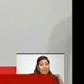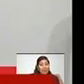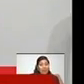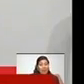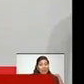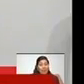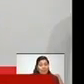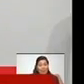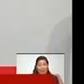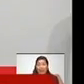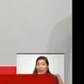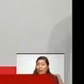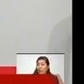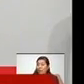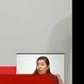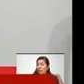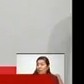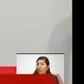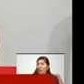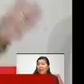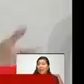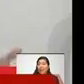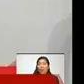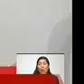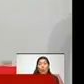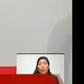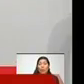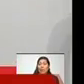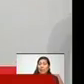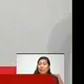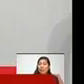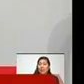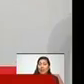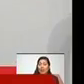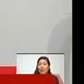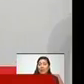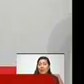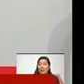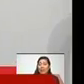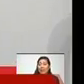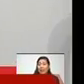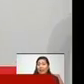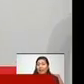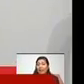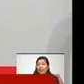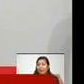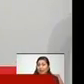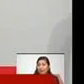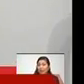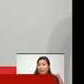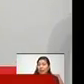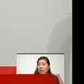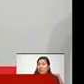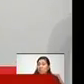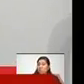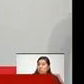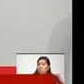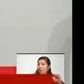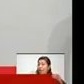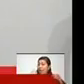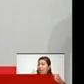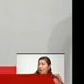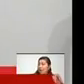que tienen el detalle de todas las reuniones que han tenido en los últimos 5 años. ¿No? El tipo de reuniones ha sido a través de marchas, ha sido a